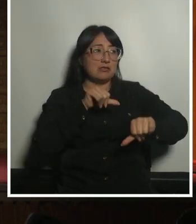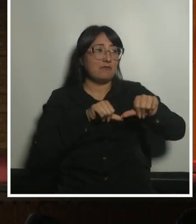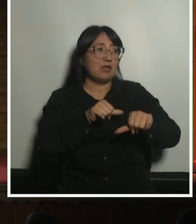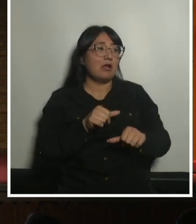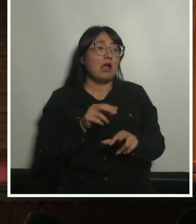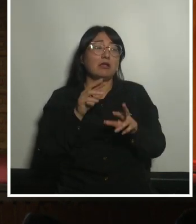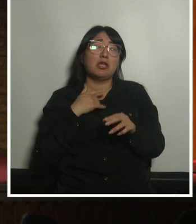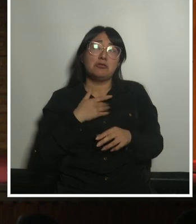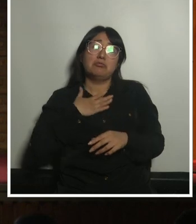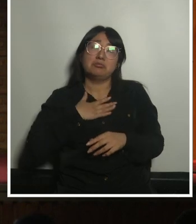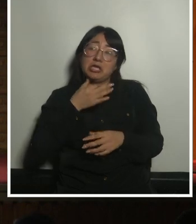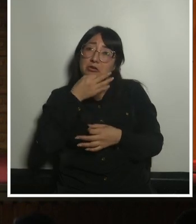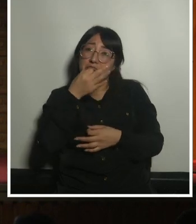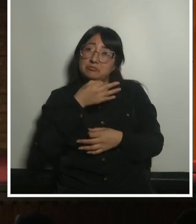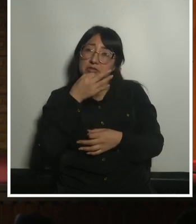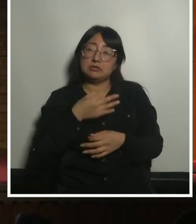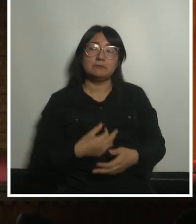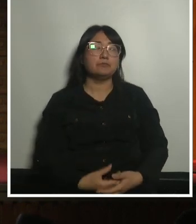quisiera transmitir,